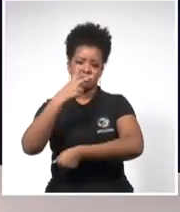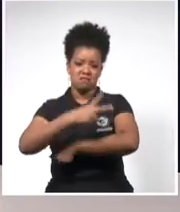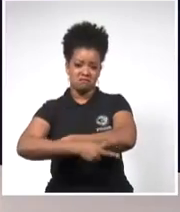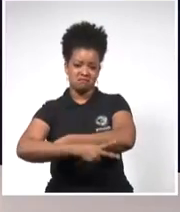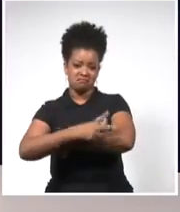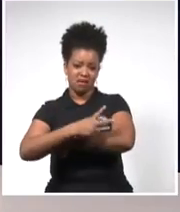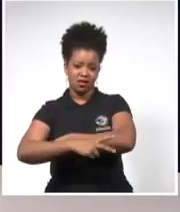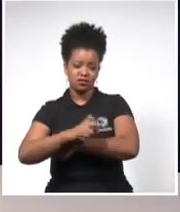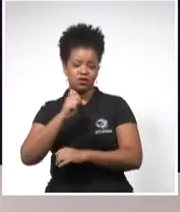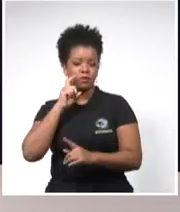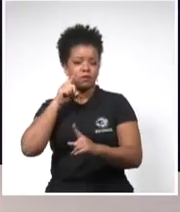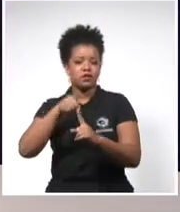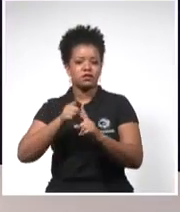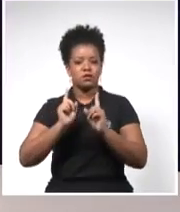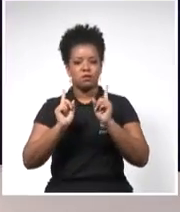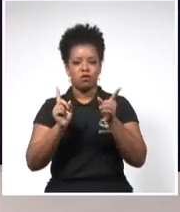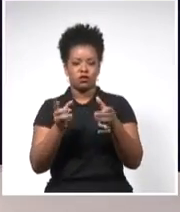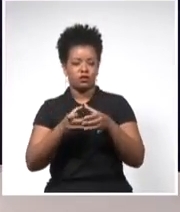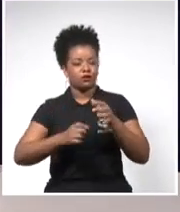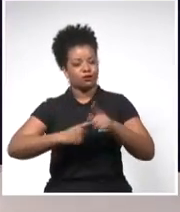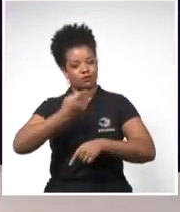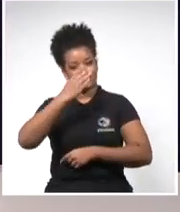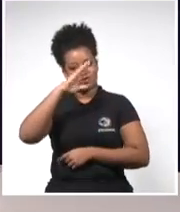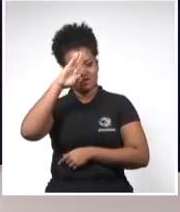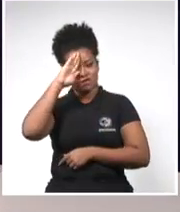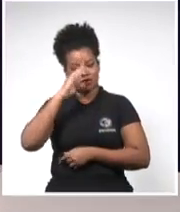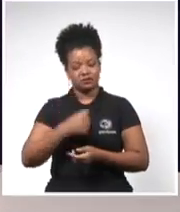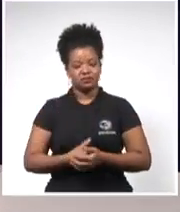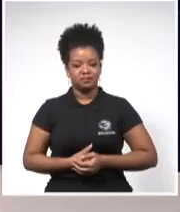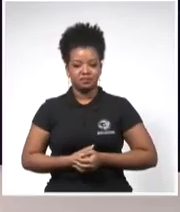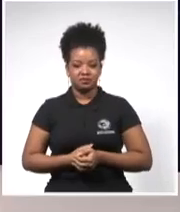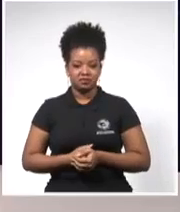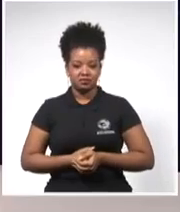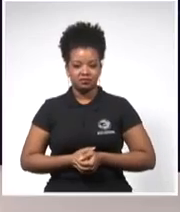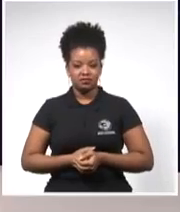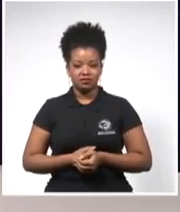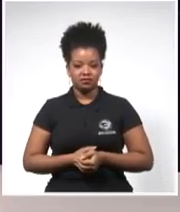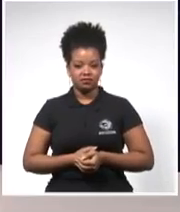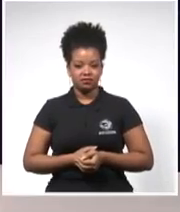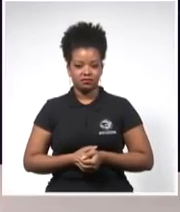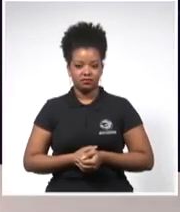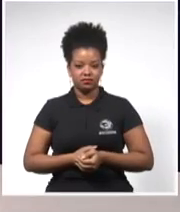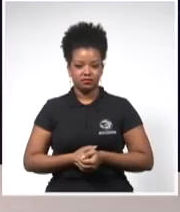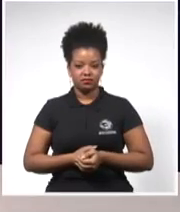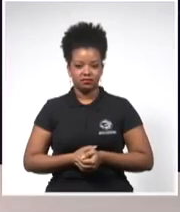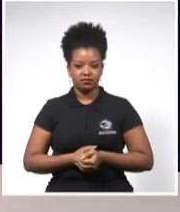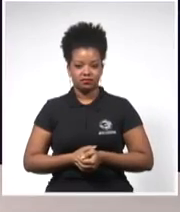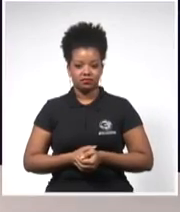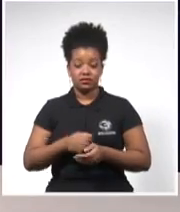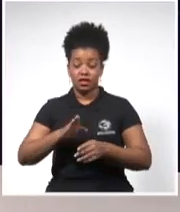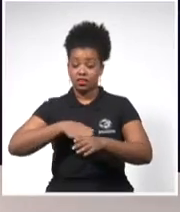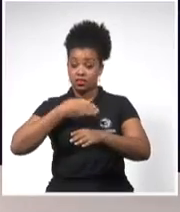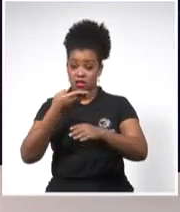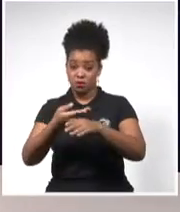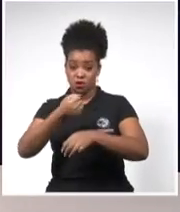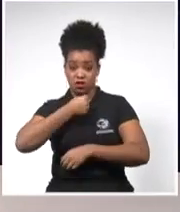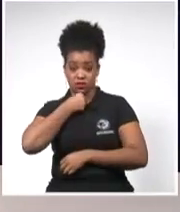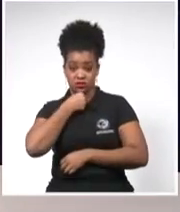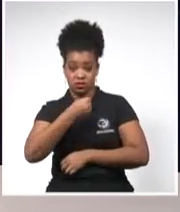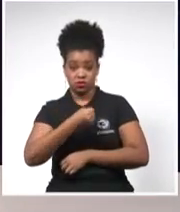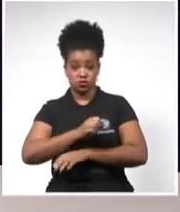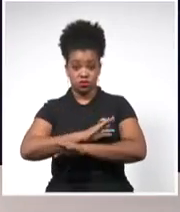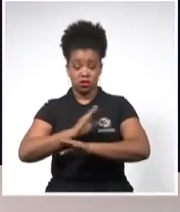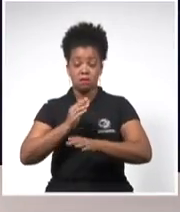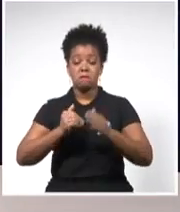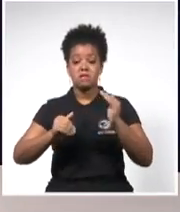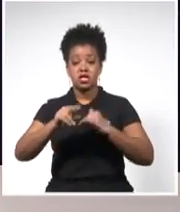fines políticos de la OPS y de una extensión de la agresión contra Cuba. Tras la denuncia de esta maniobra por el ministro de